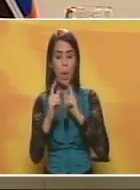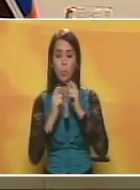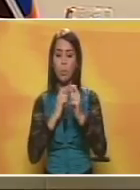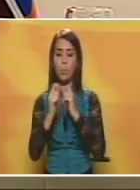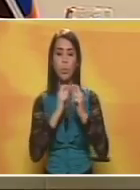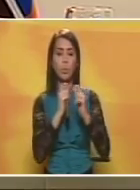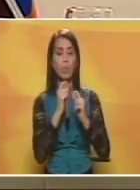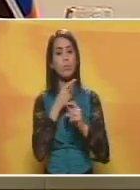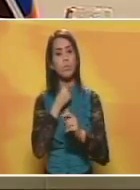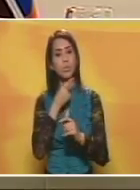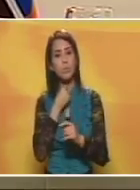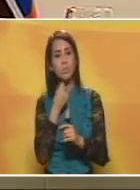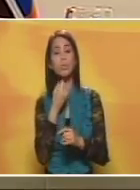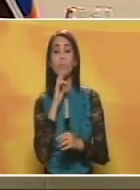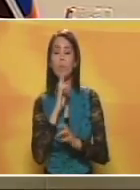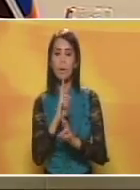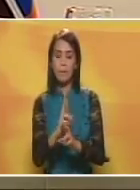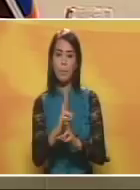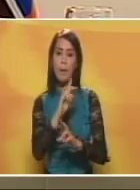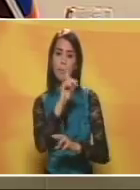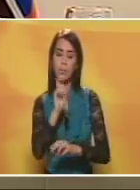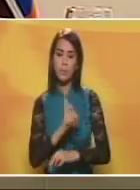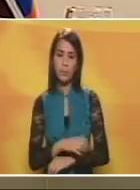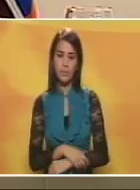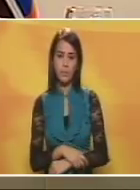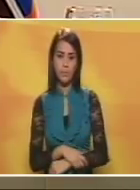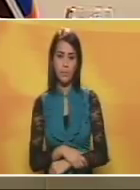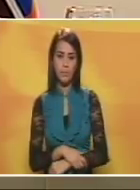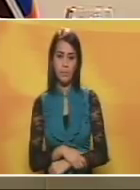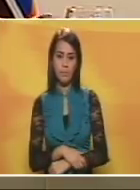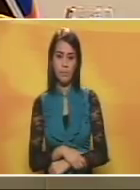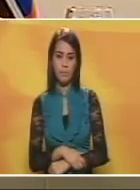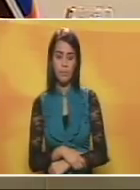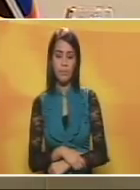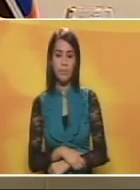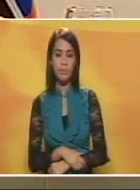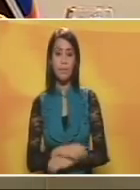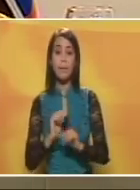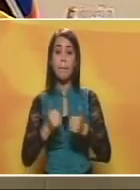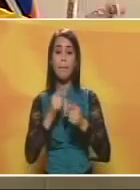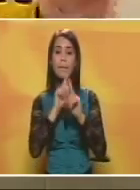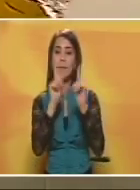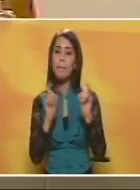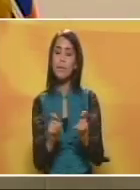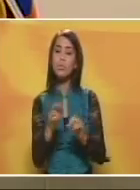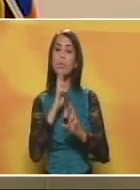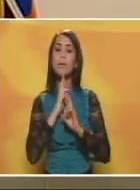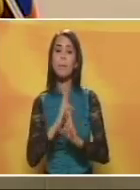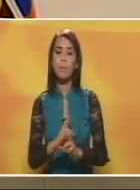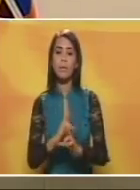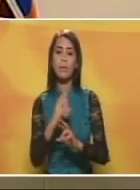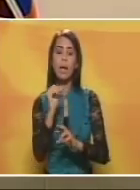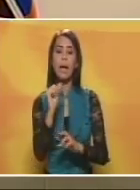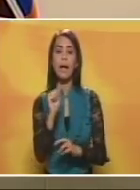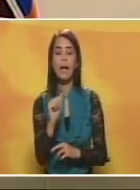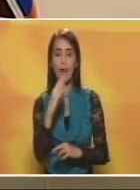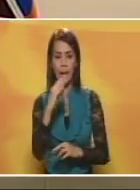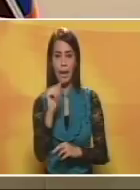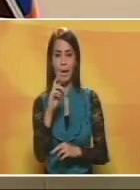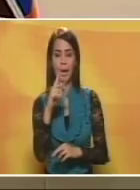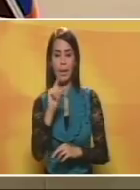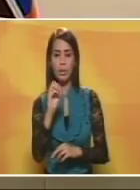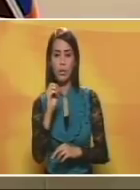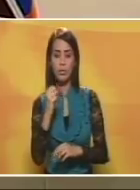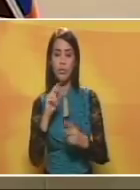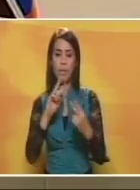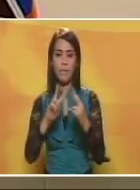con esto terminamos la rueda de prensa. Con mucho gusto voy a responder las preguntas. Se da inicio al ciclo de preguntas y respuestas con Carlos Rebete, Venezolana de